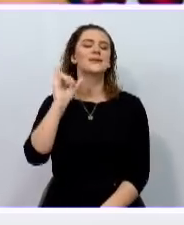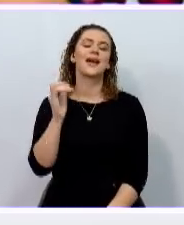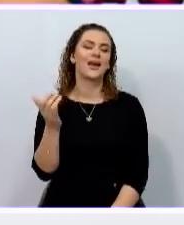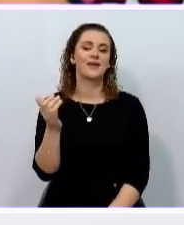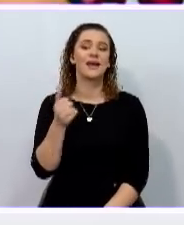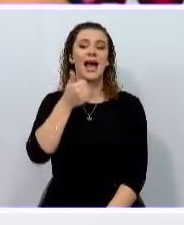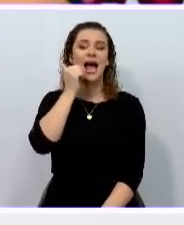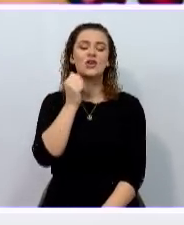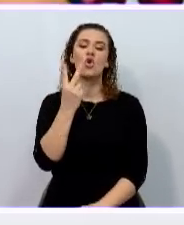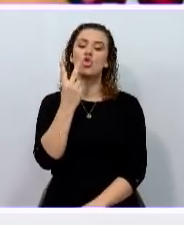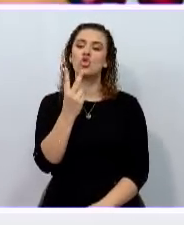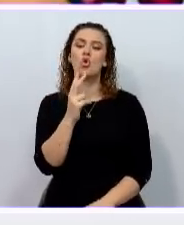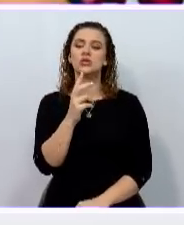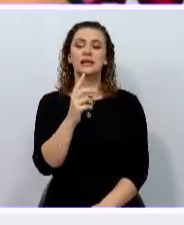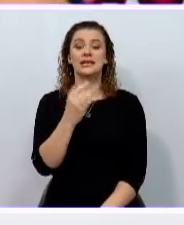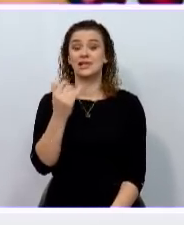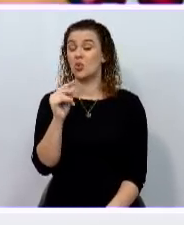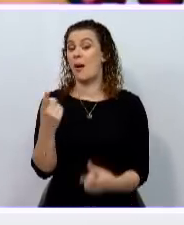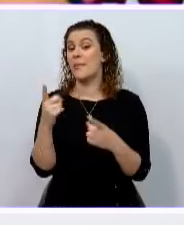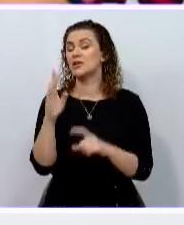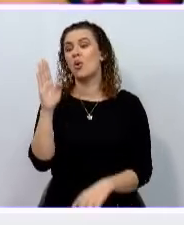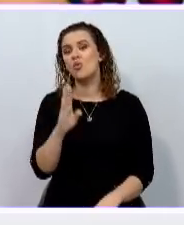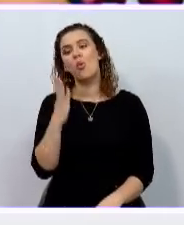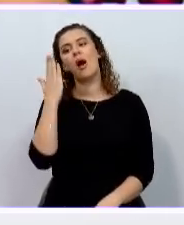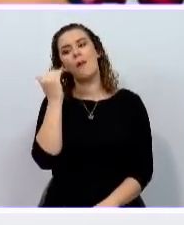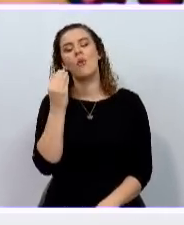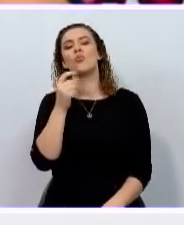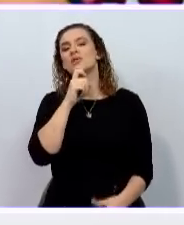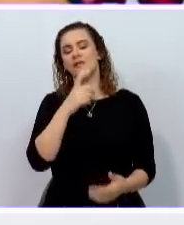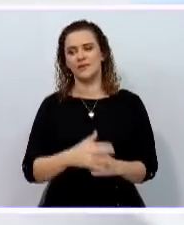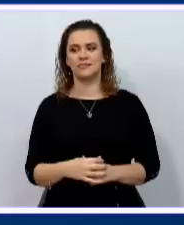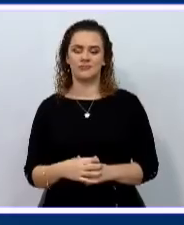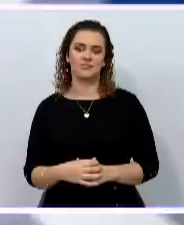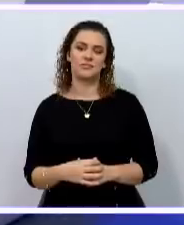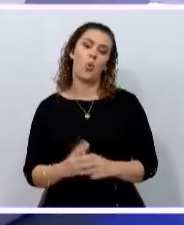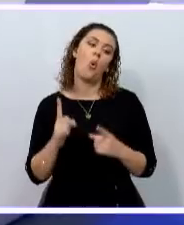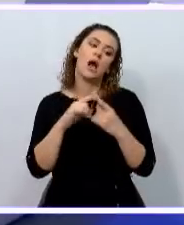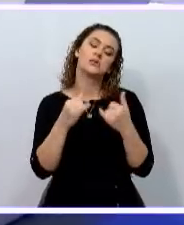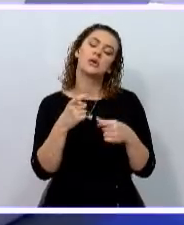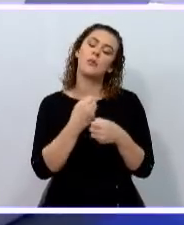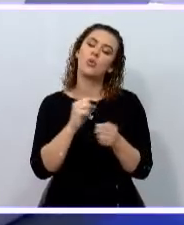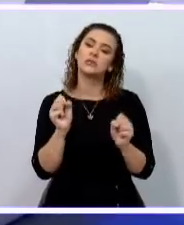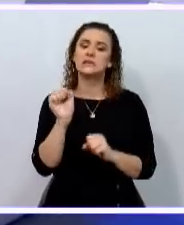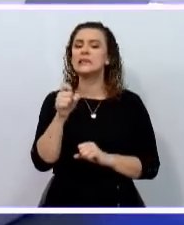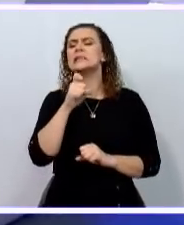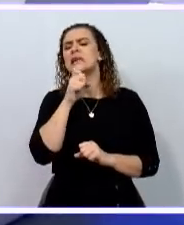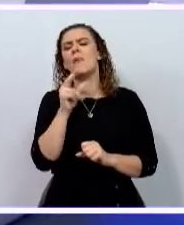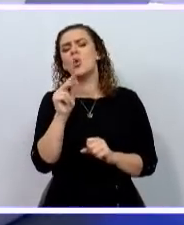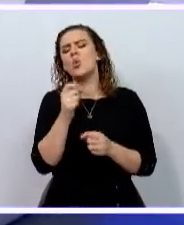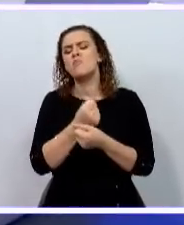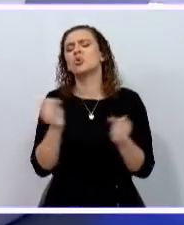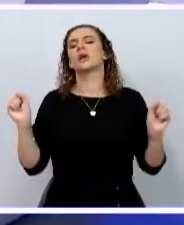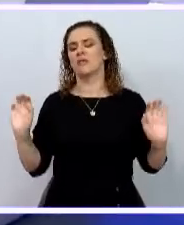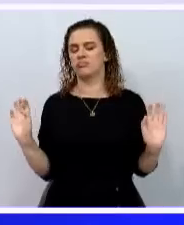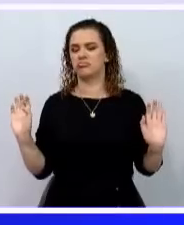ayer pero si no ha pasado nunca es porque es muy difícil o hasta ahora imposible dificilísimo pero no me parece que